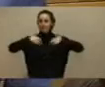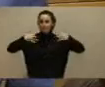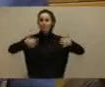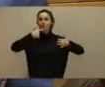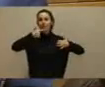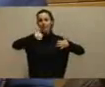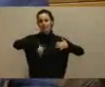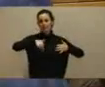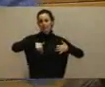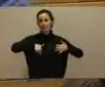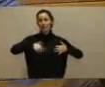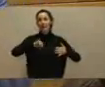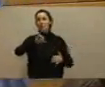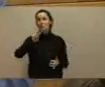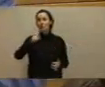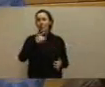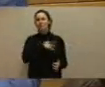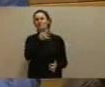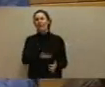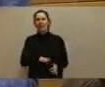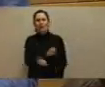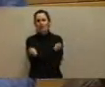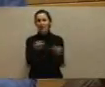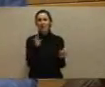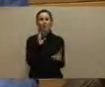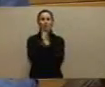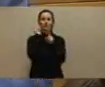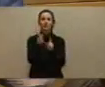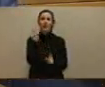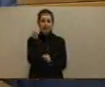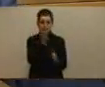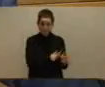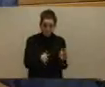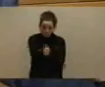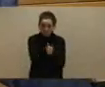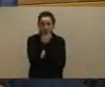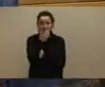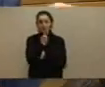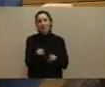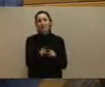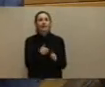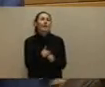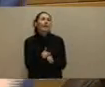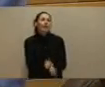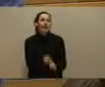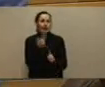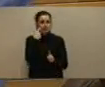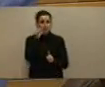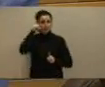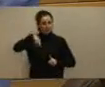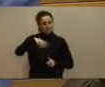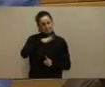como decía el señor Izquierda Unida, tolerancia cero contra la corrupción, pues tenemos que tomar la delantera, por si no parece que vamos a remolque, y podemos pensar que vamos a remolque por